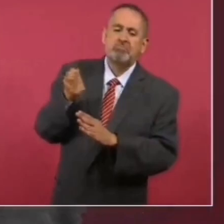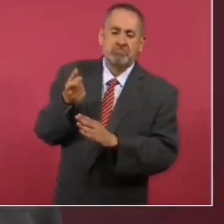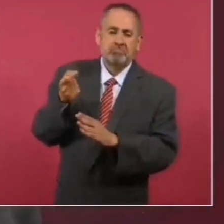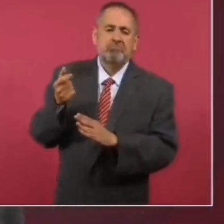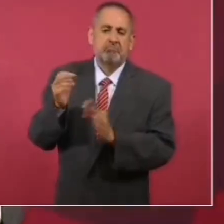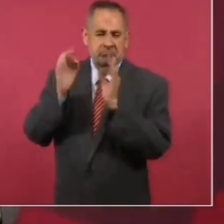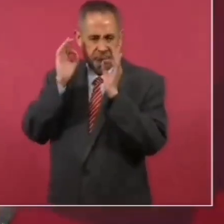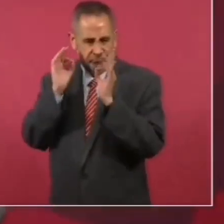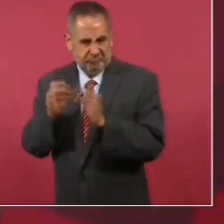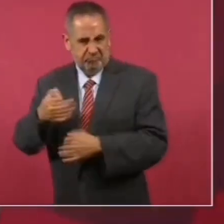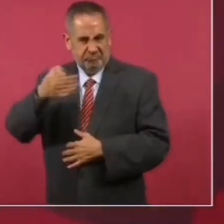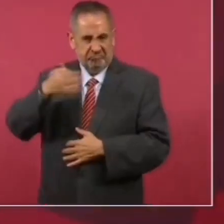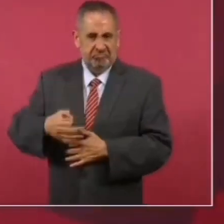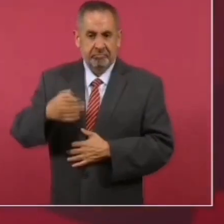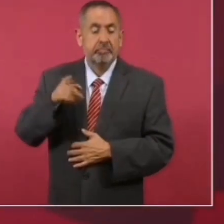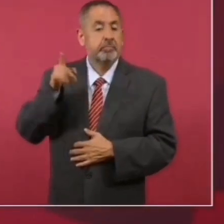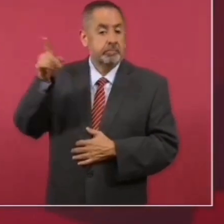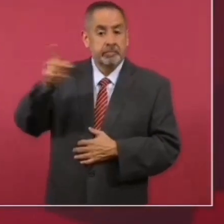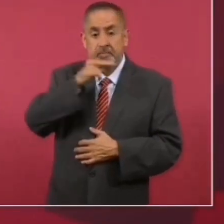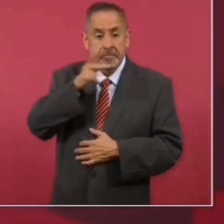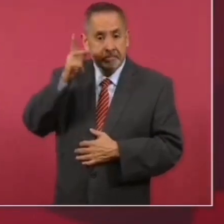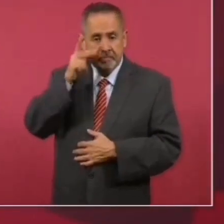que han estado a favor